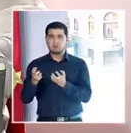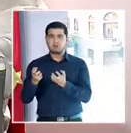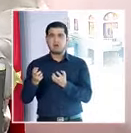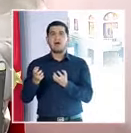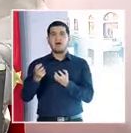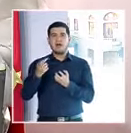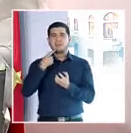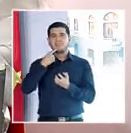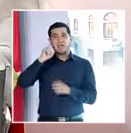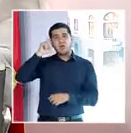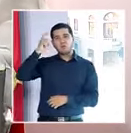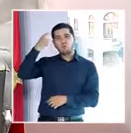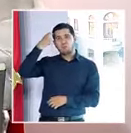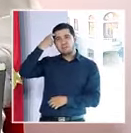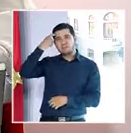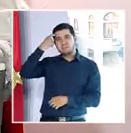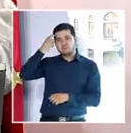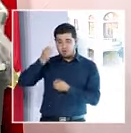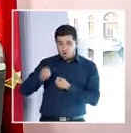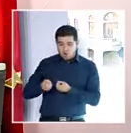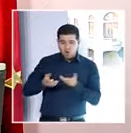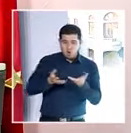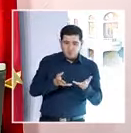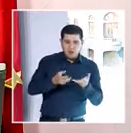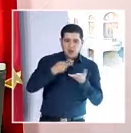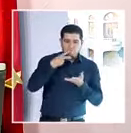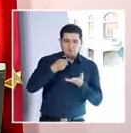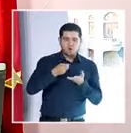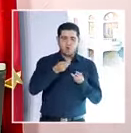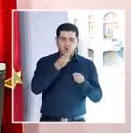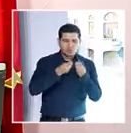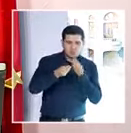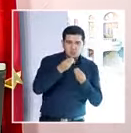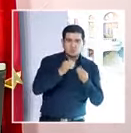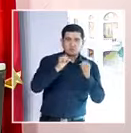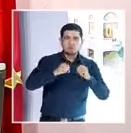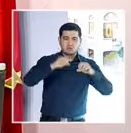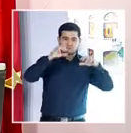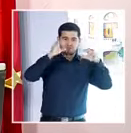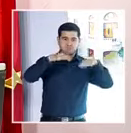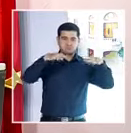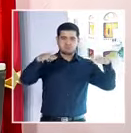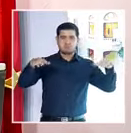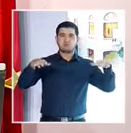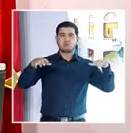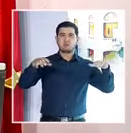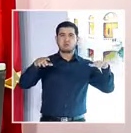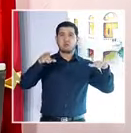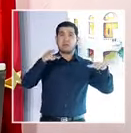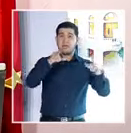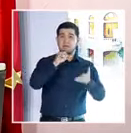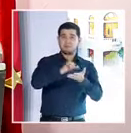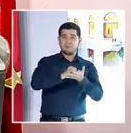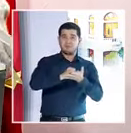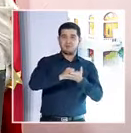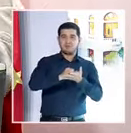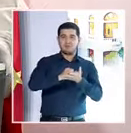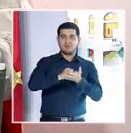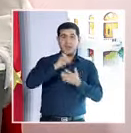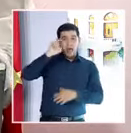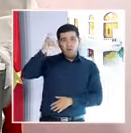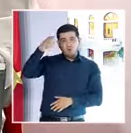carpa y les llevamos pollo para que pudieran pasar esa noche lluviosa. Se apostaron en las